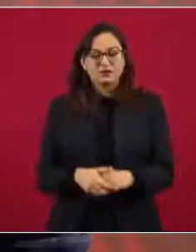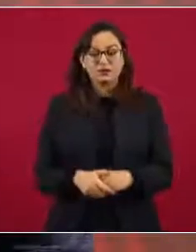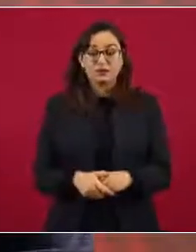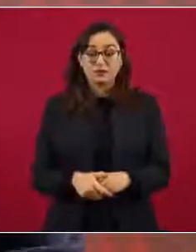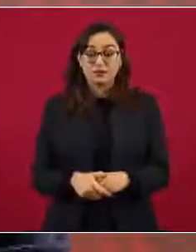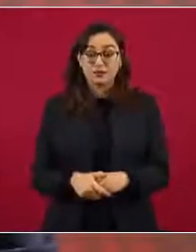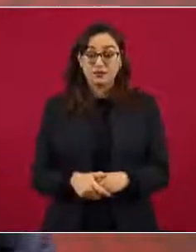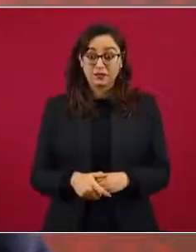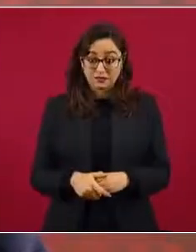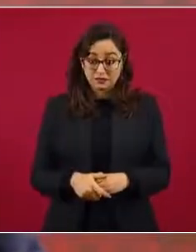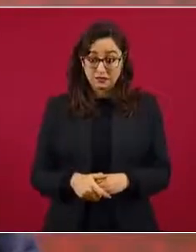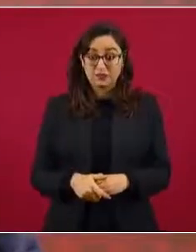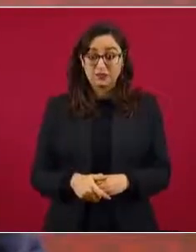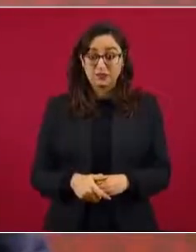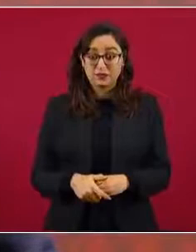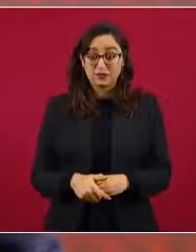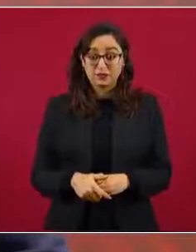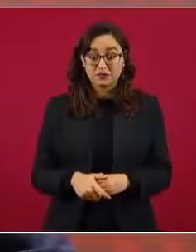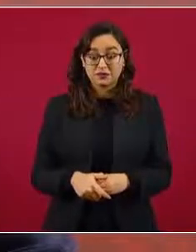Estamos hablando de